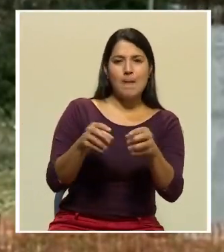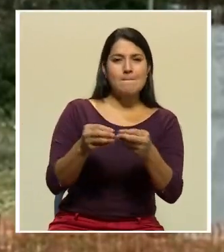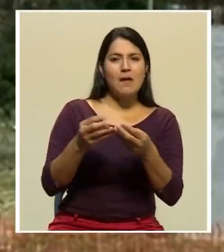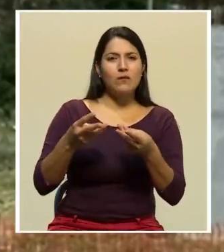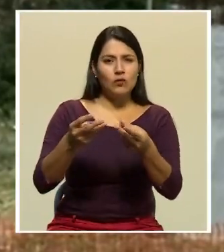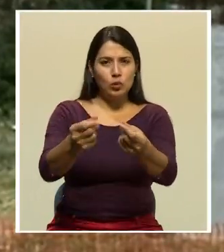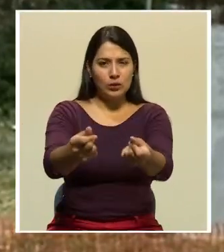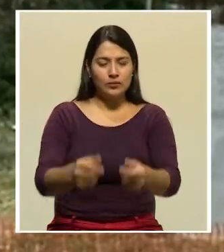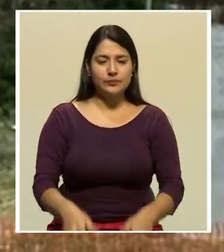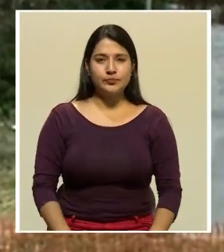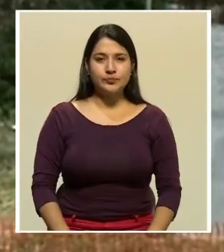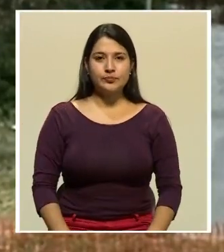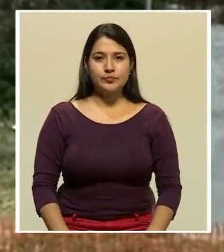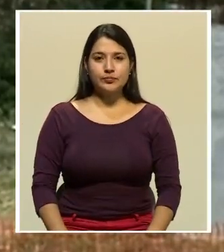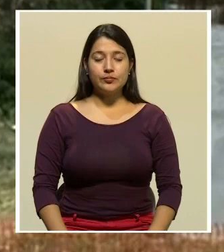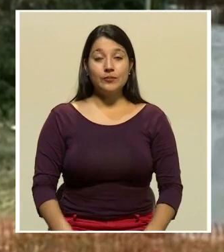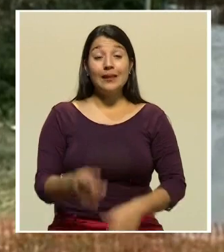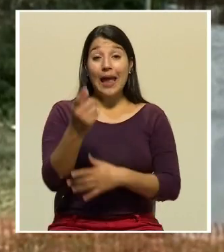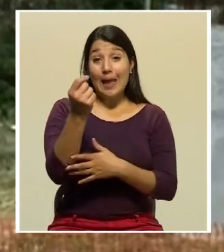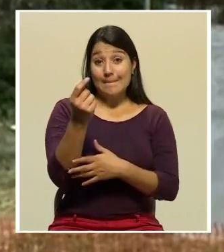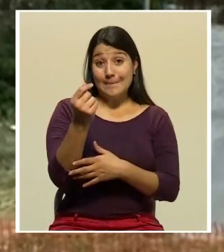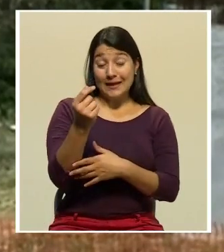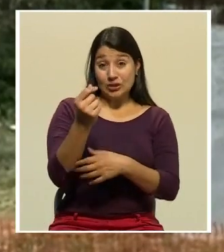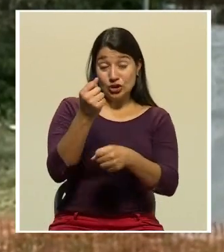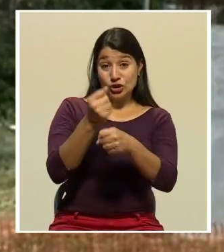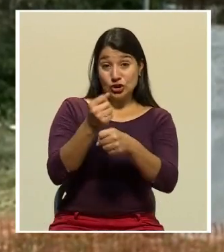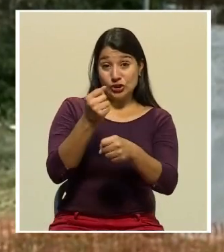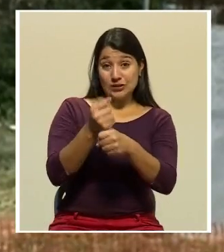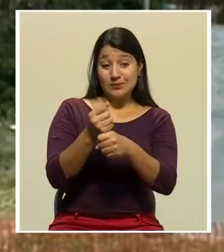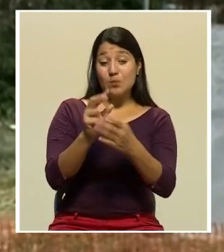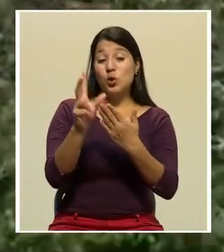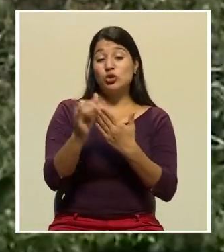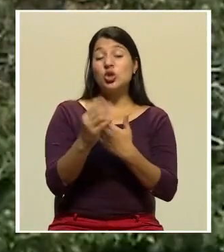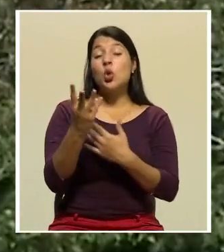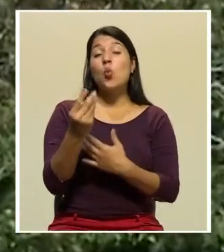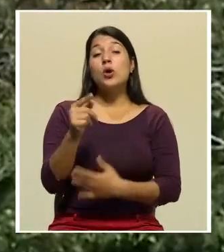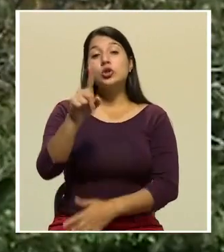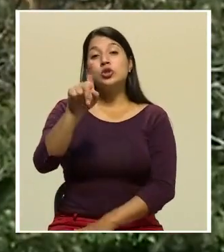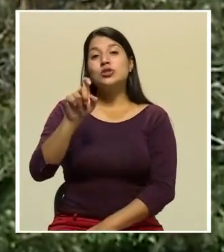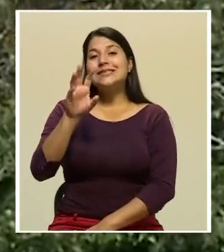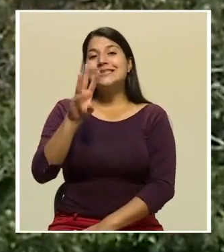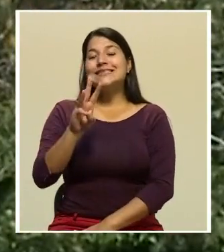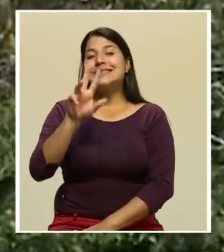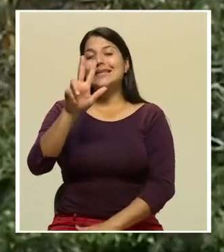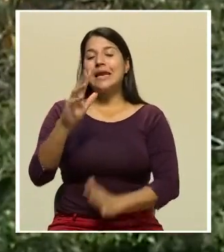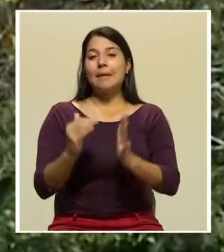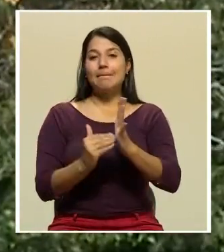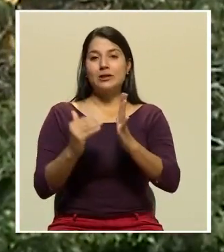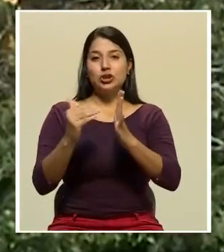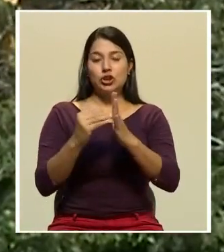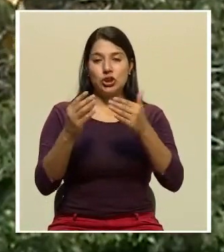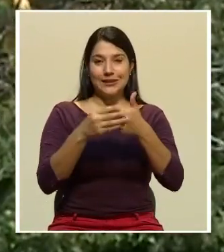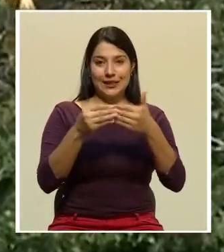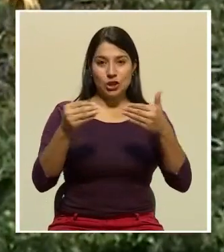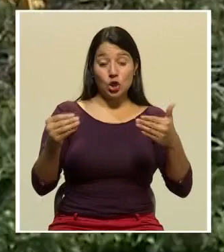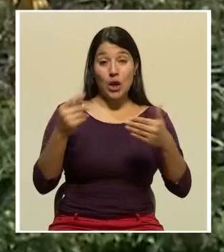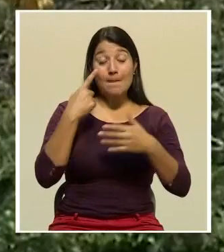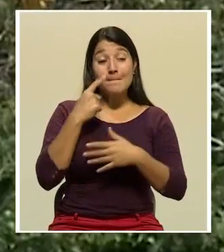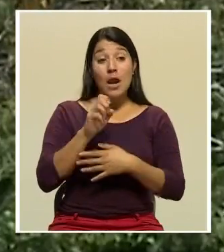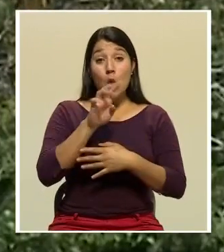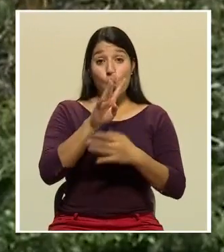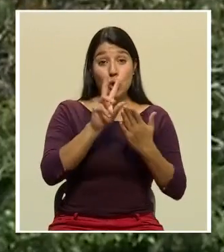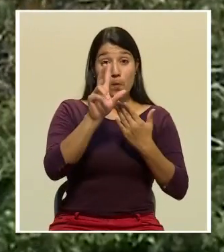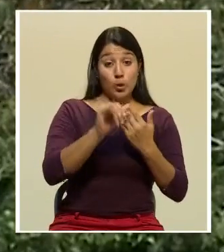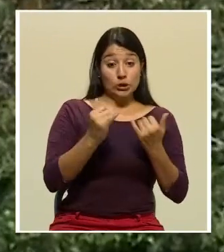zona. El financiamiento de la obra es de $163 millones para las 4 unidades en desarrollo